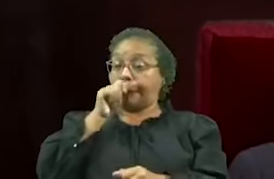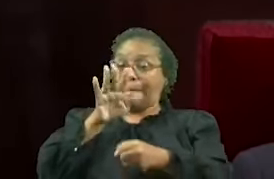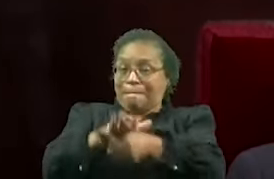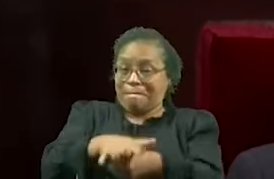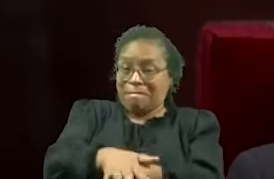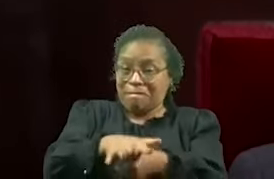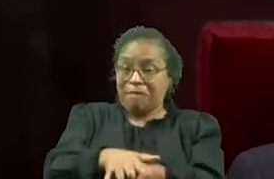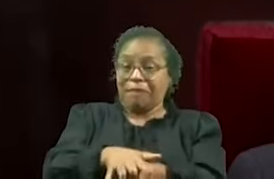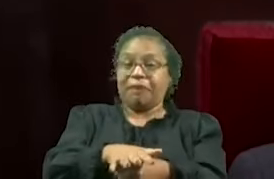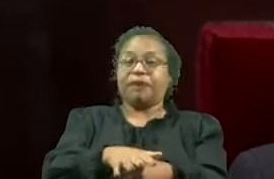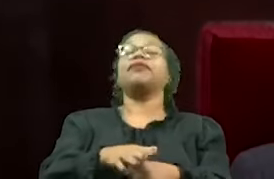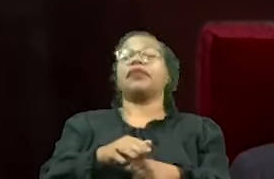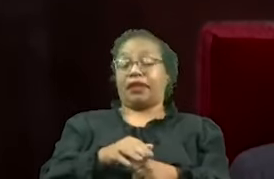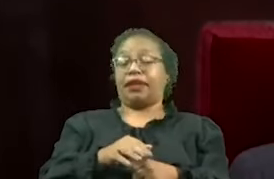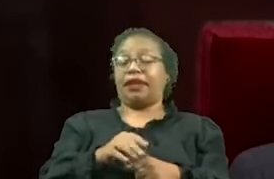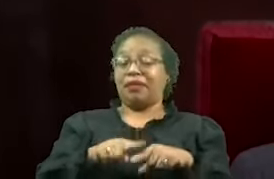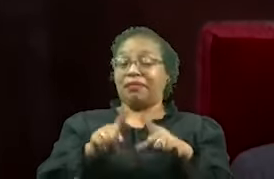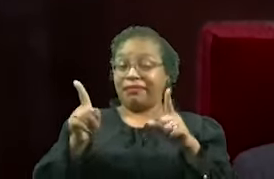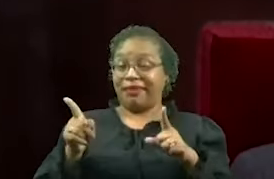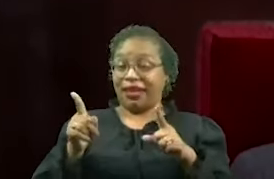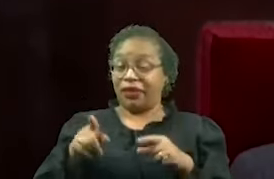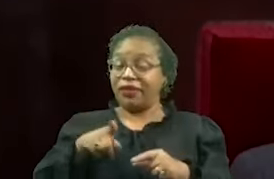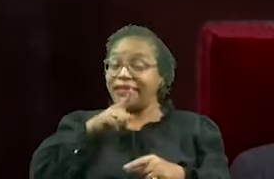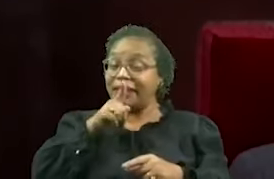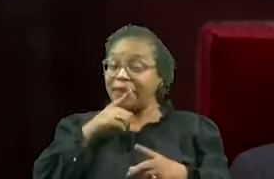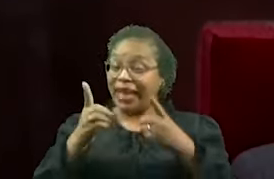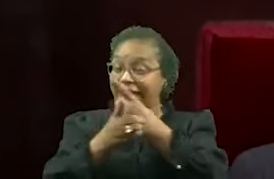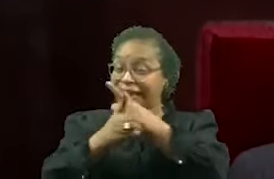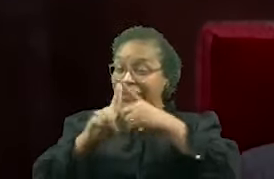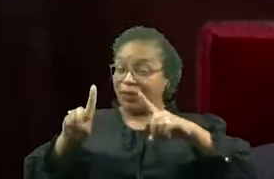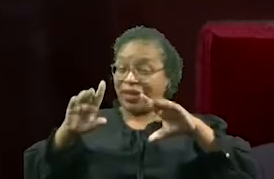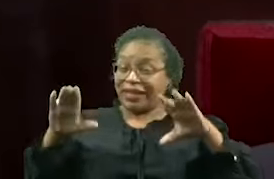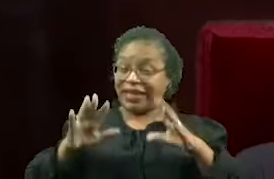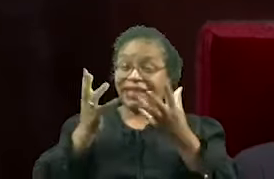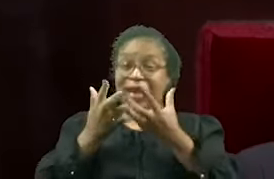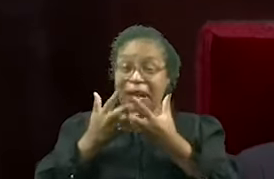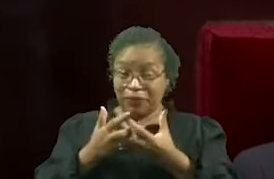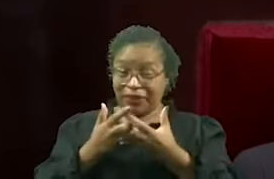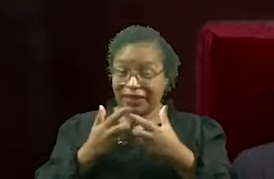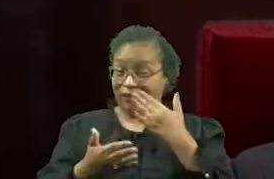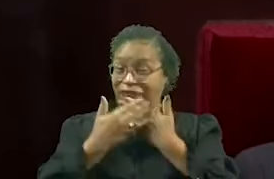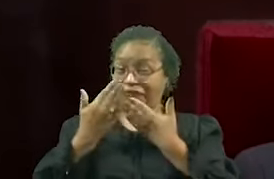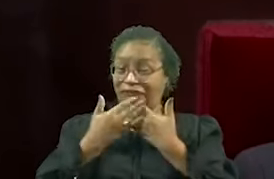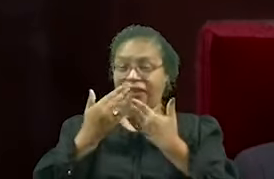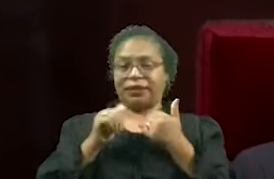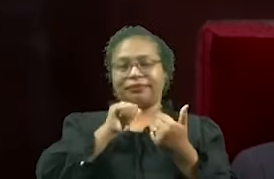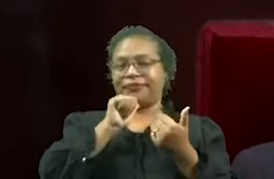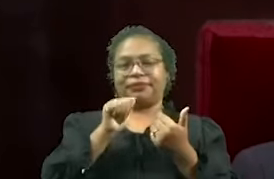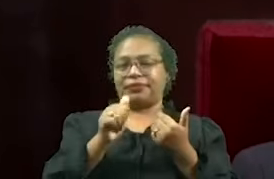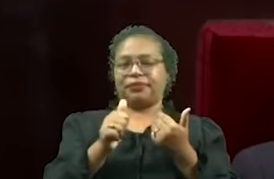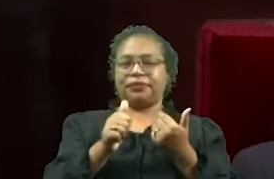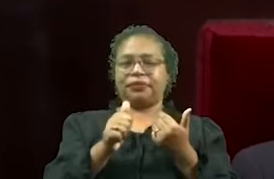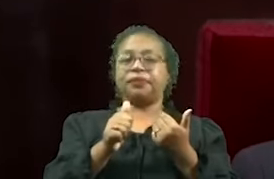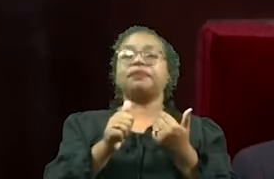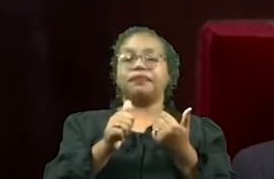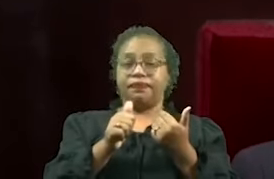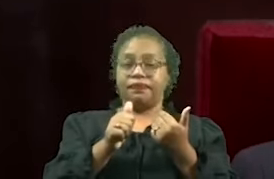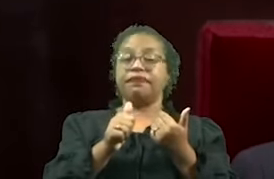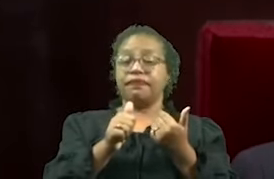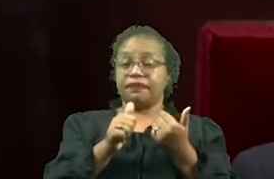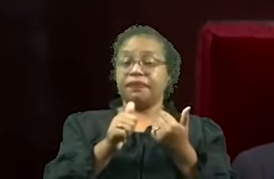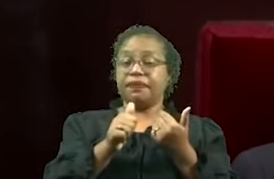senda de la Democracia no es fácil que cada avance puede verse empañado por nuevos retrocesos así la reforma